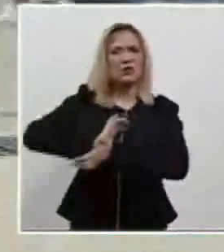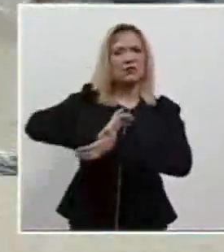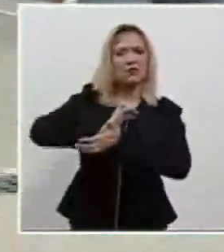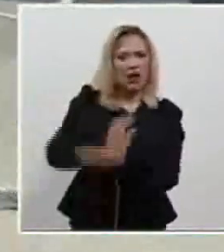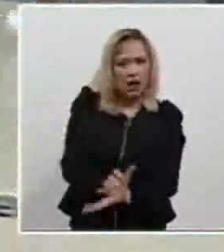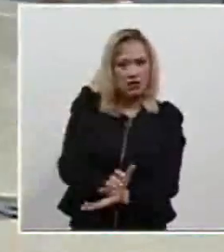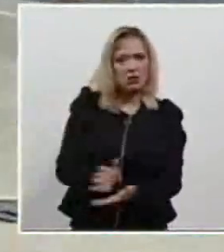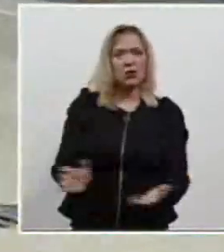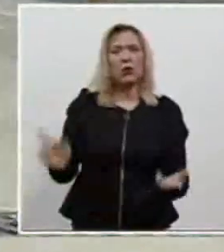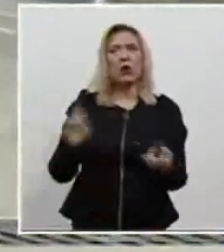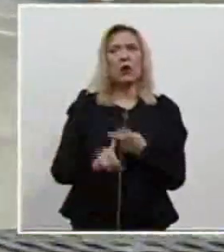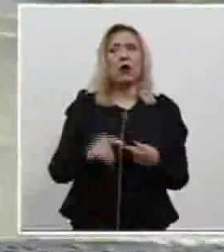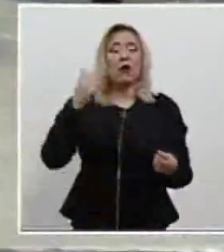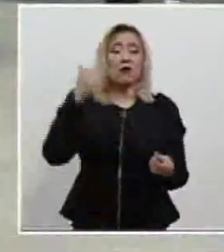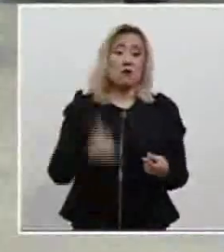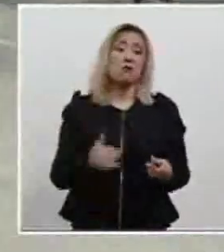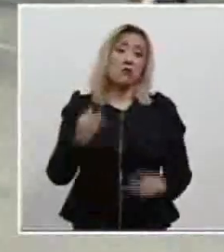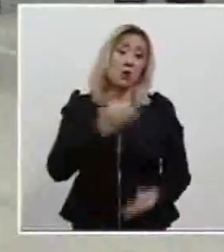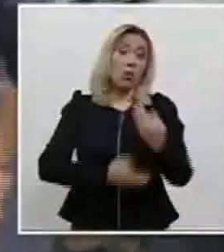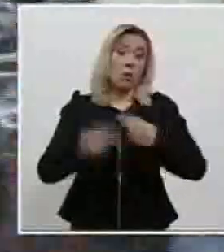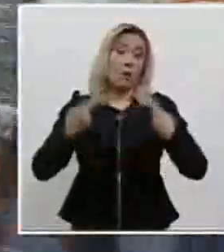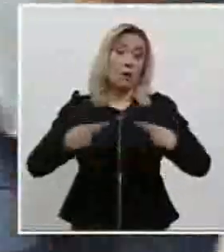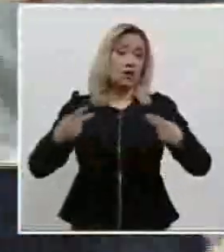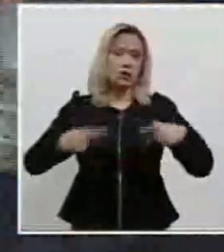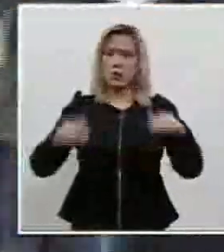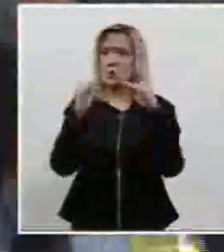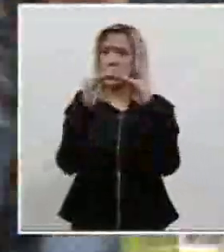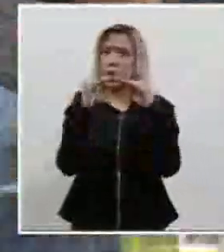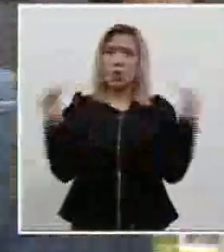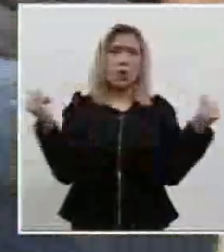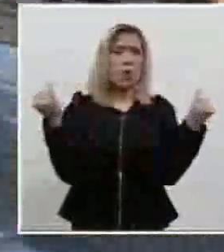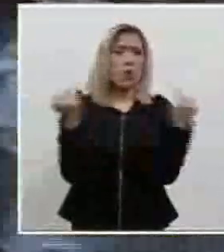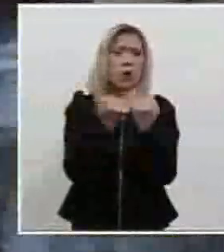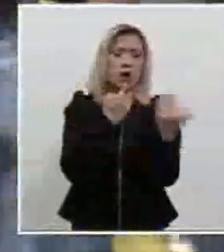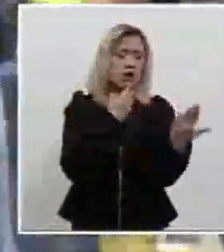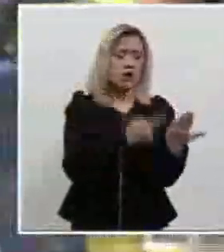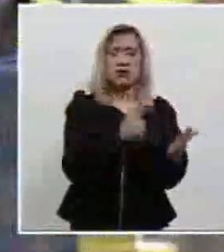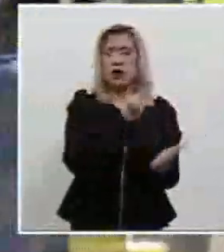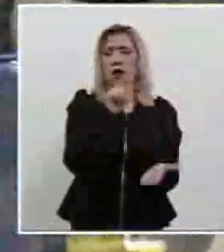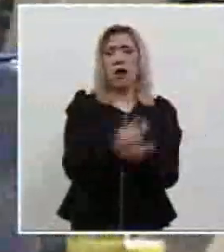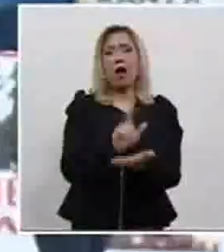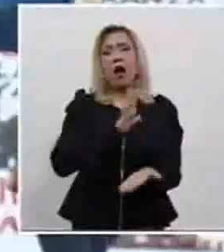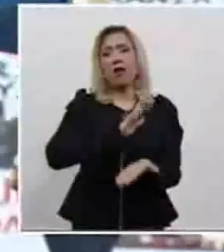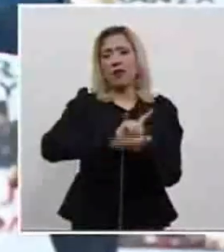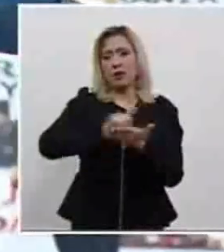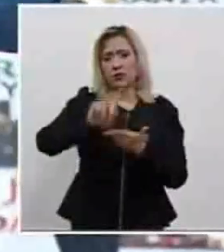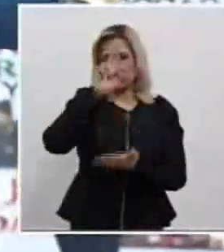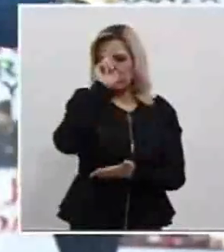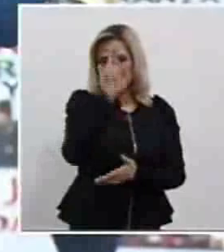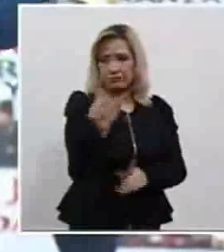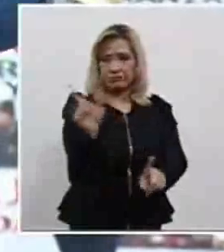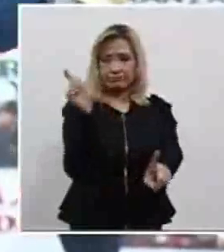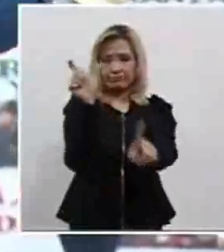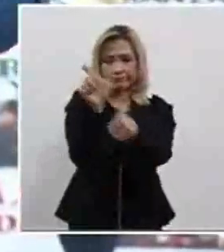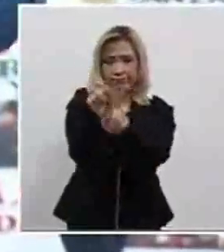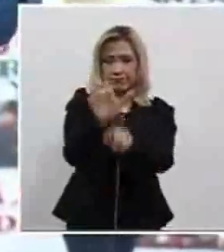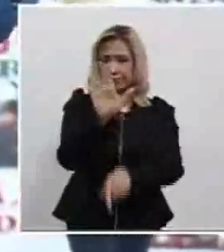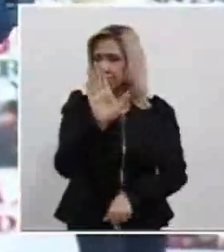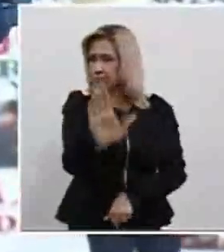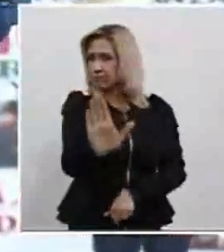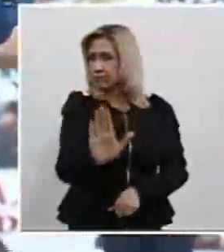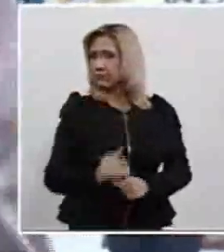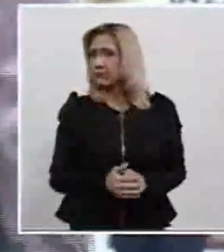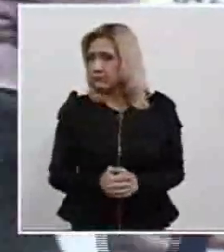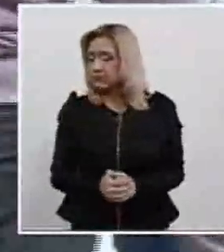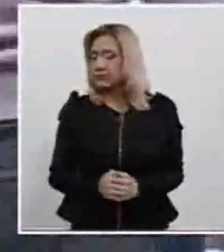además de que reconoce que todas las personas son iguales ante la ley y tienen derecho a ser protegidas contra estos fenómenos.